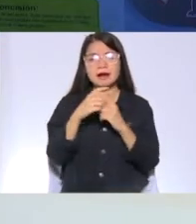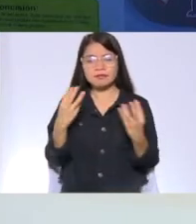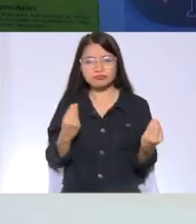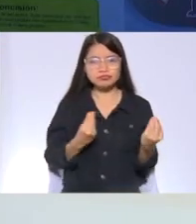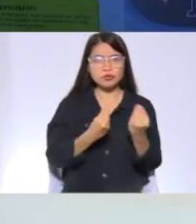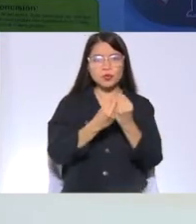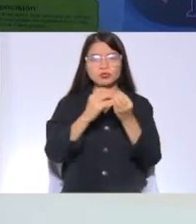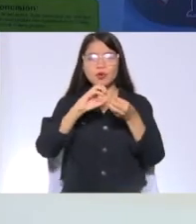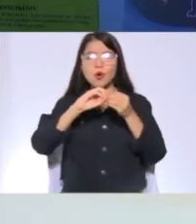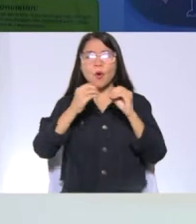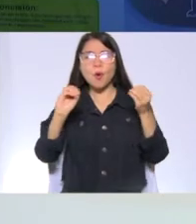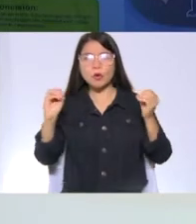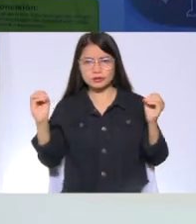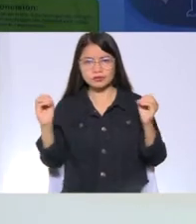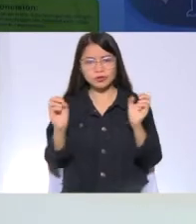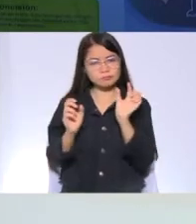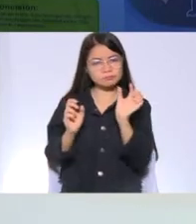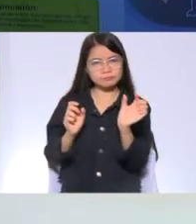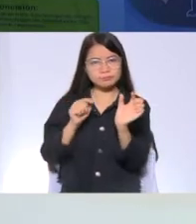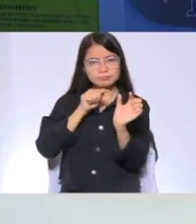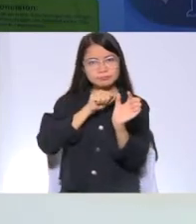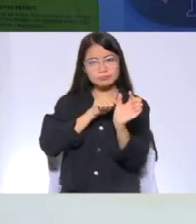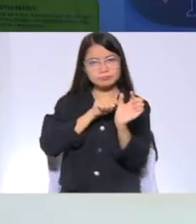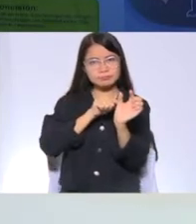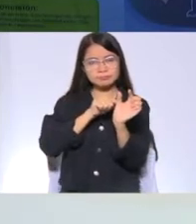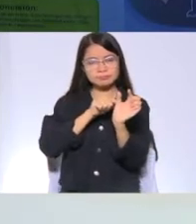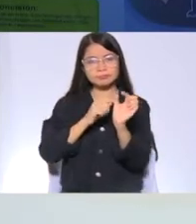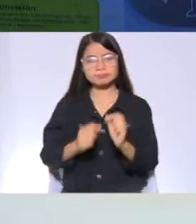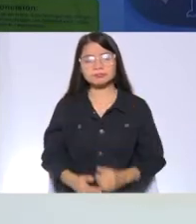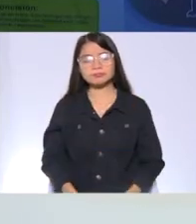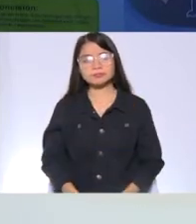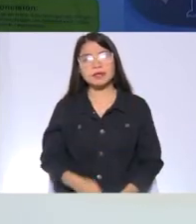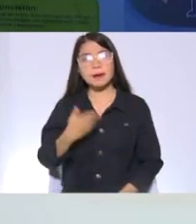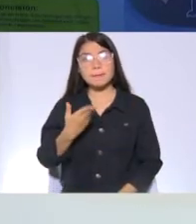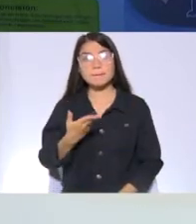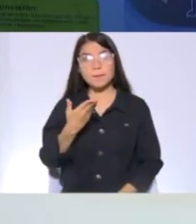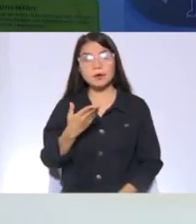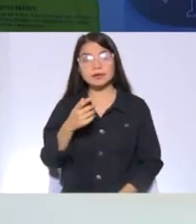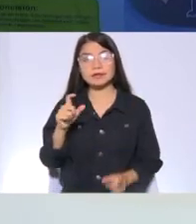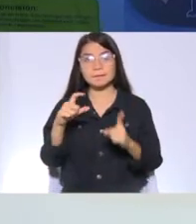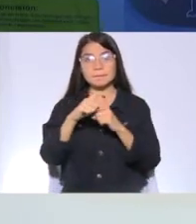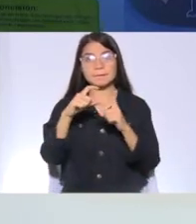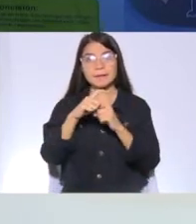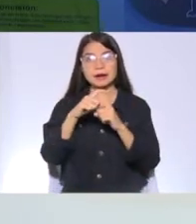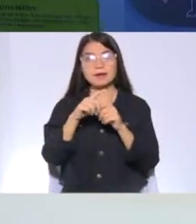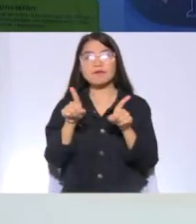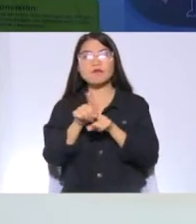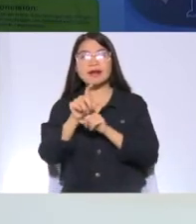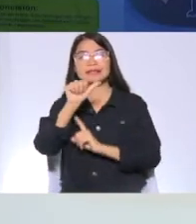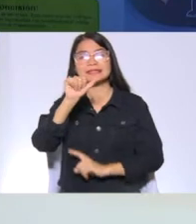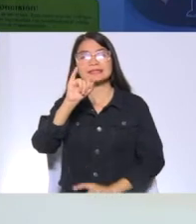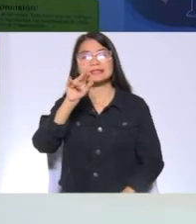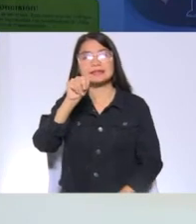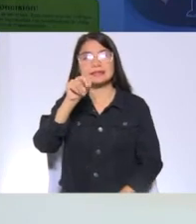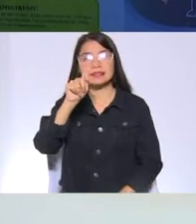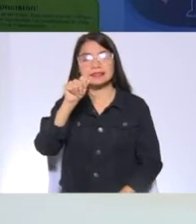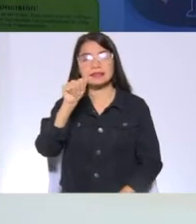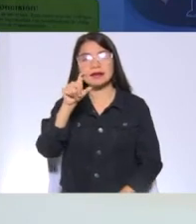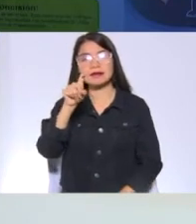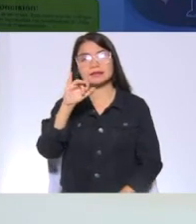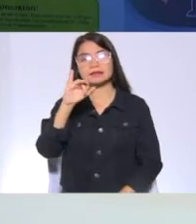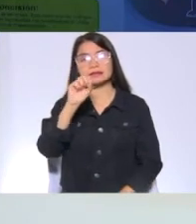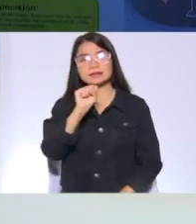la oración. Recordemos que es importante la sintaxis. Por ejemplo, los artículos pueden ser definidos e indefinidos.